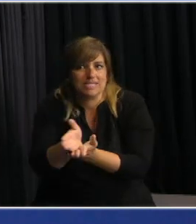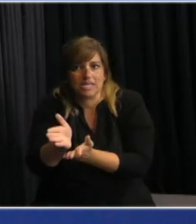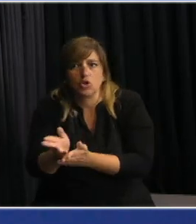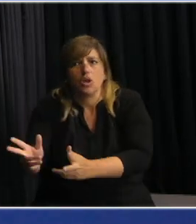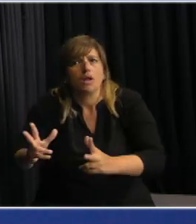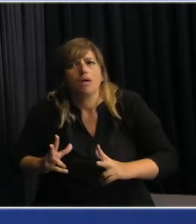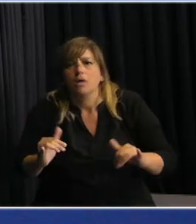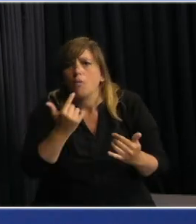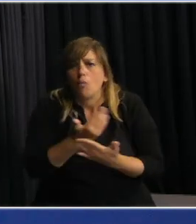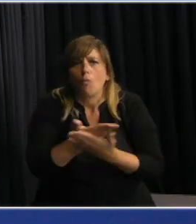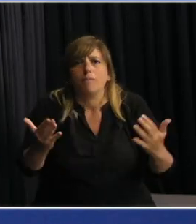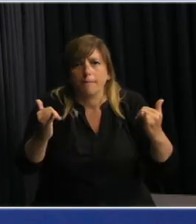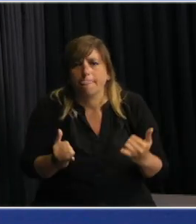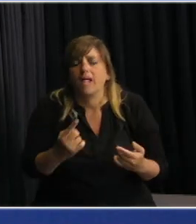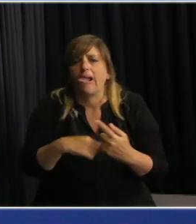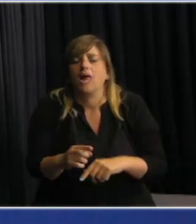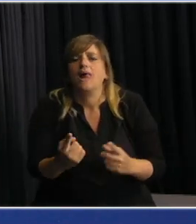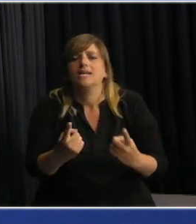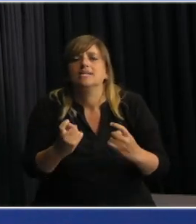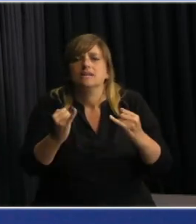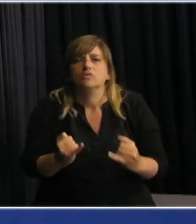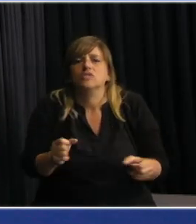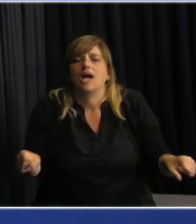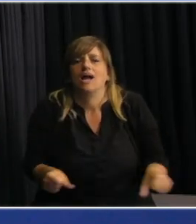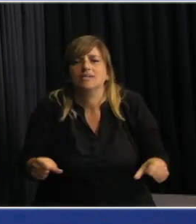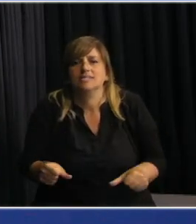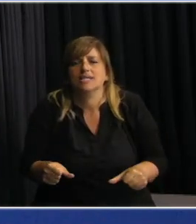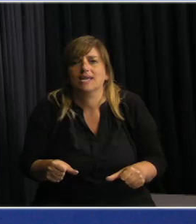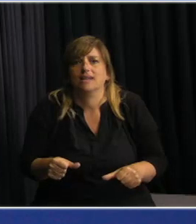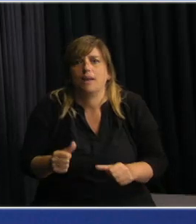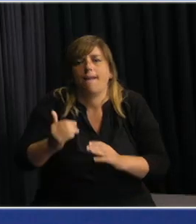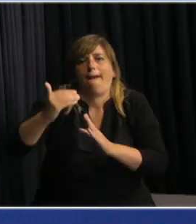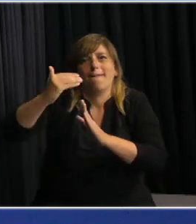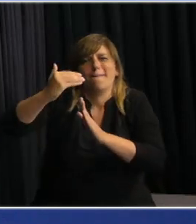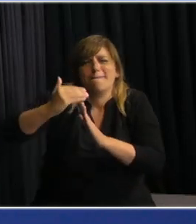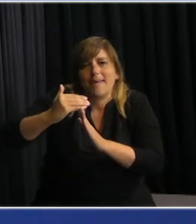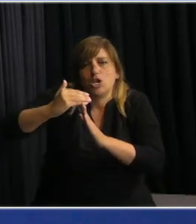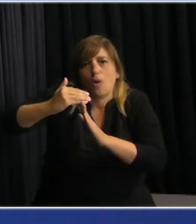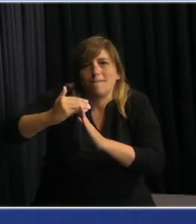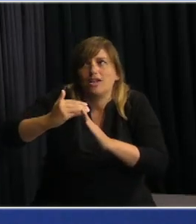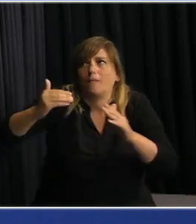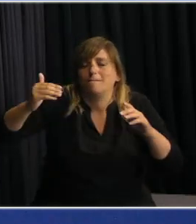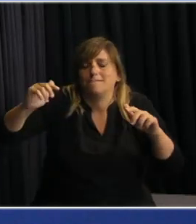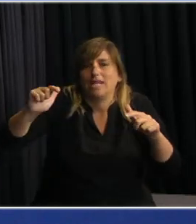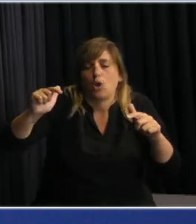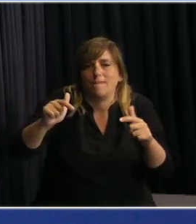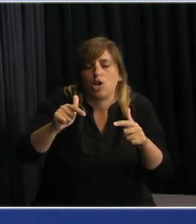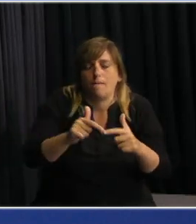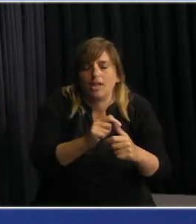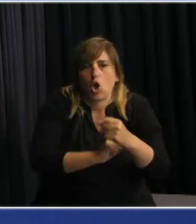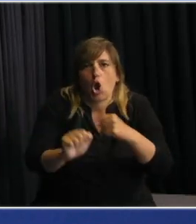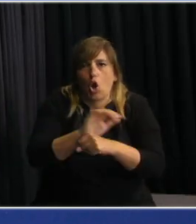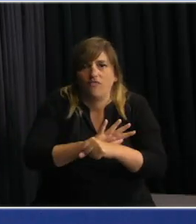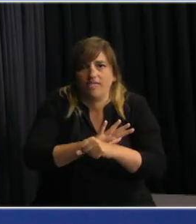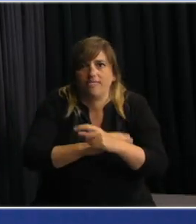que nos dice que tenemos que tratar de bajar los casos para que sea más eficaz la vacuna